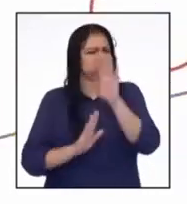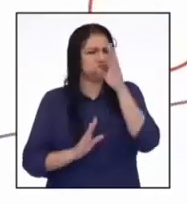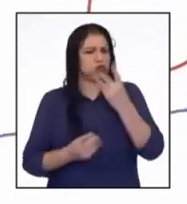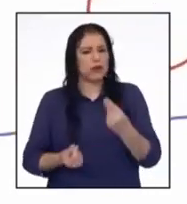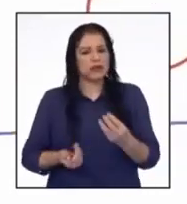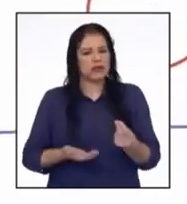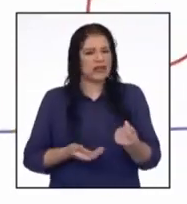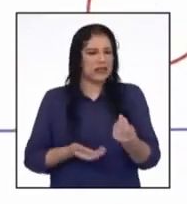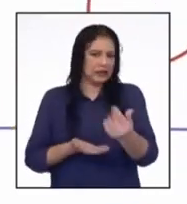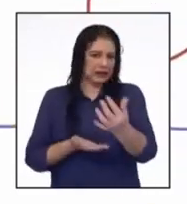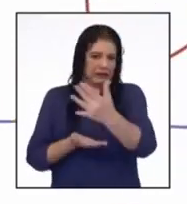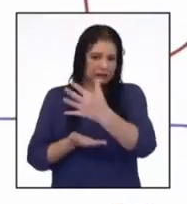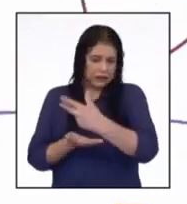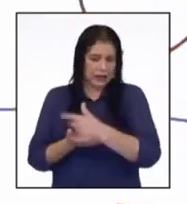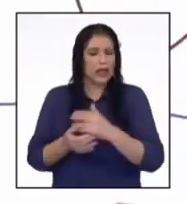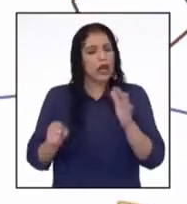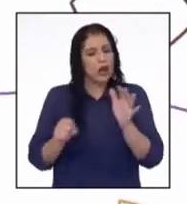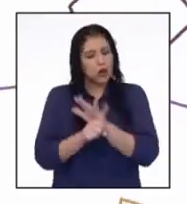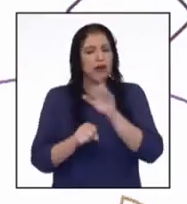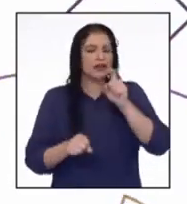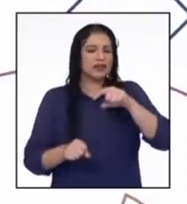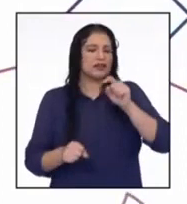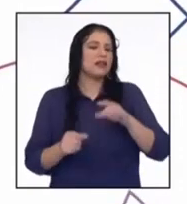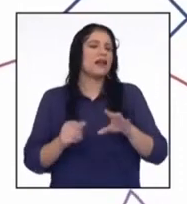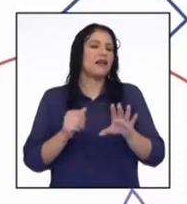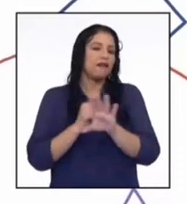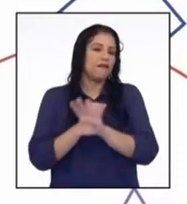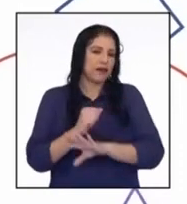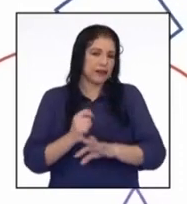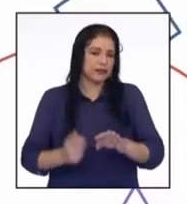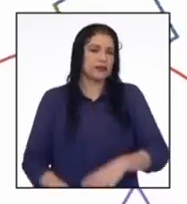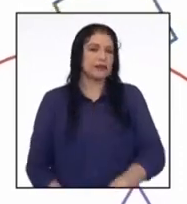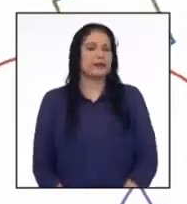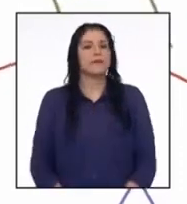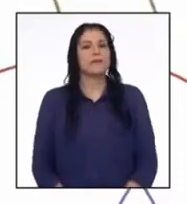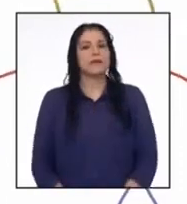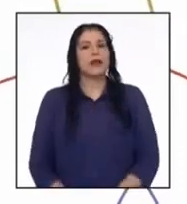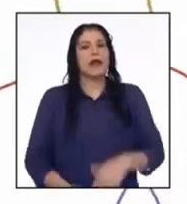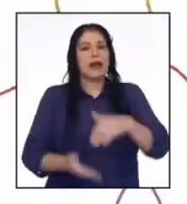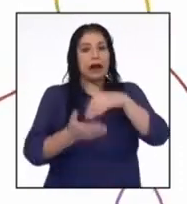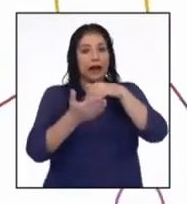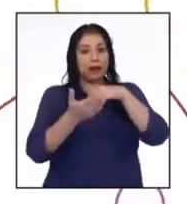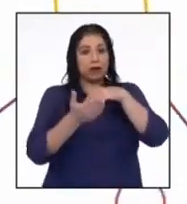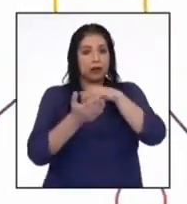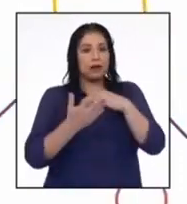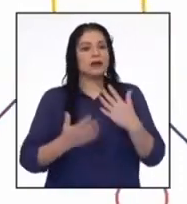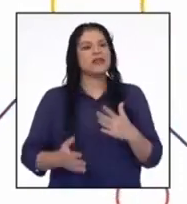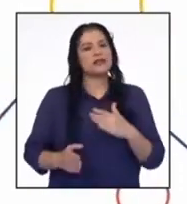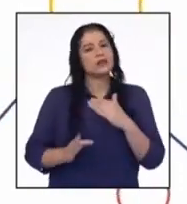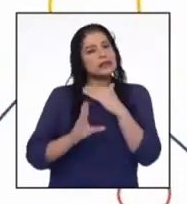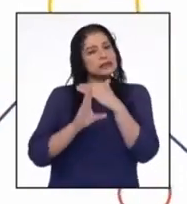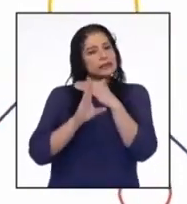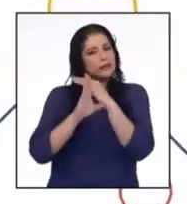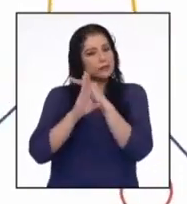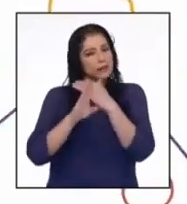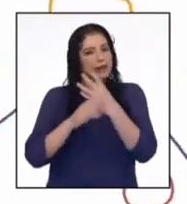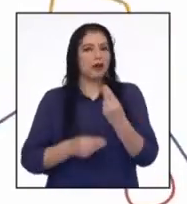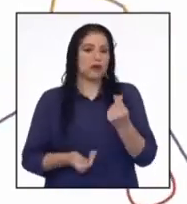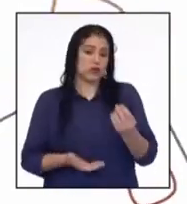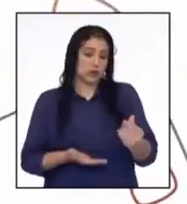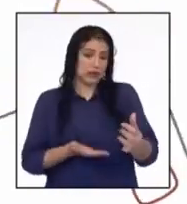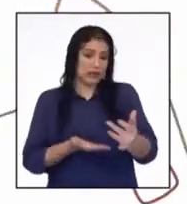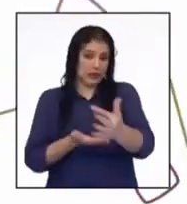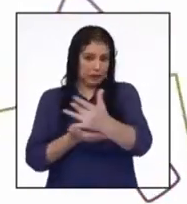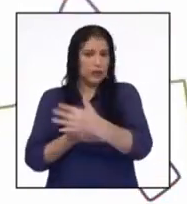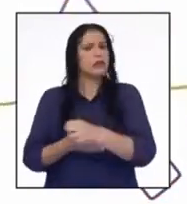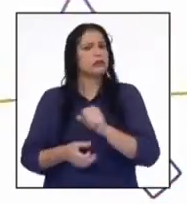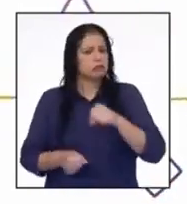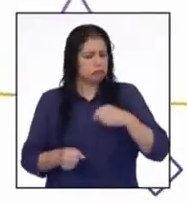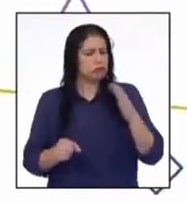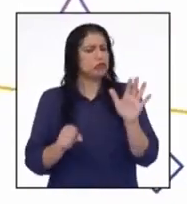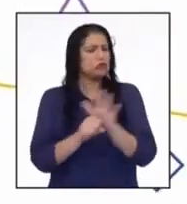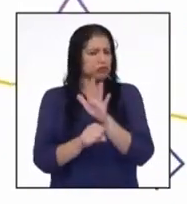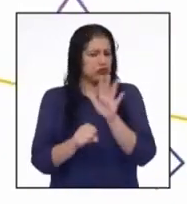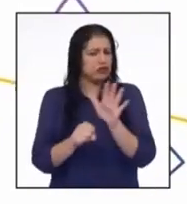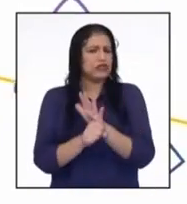los ingresos cubren las necesidades básicas. La vulnerabilidad es media cuando los ingresos son